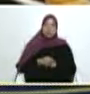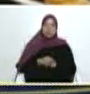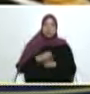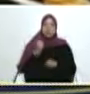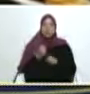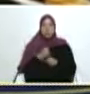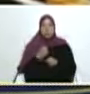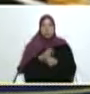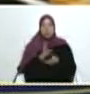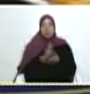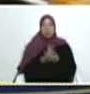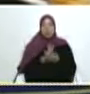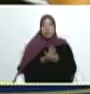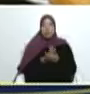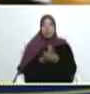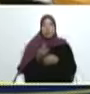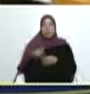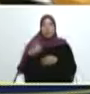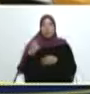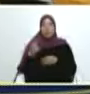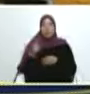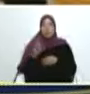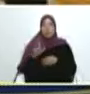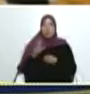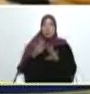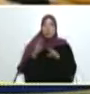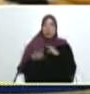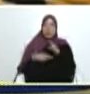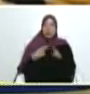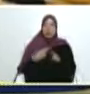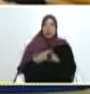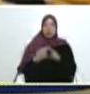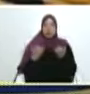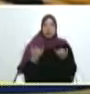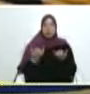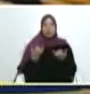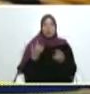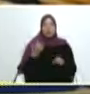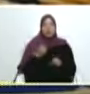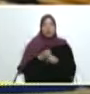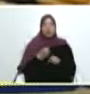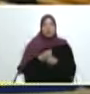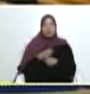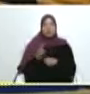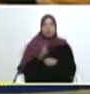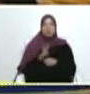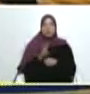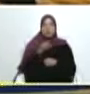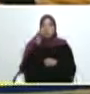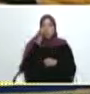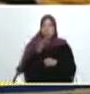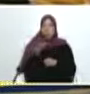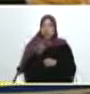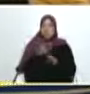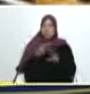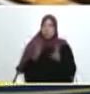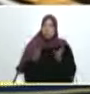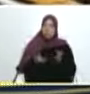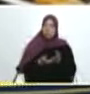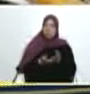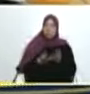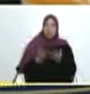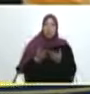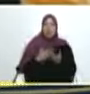anfibios. Bueno, llegó el momento de la humanidad. Llegó la hora para que la humanidad, la población mundial, tome cartas